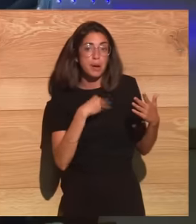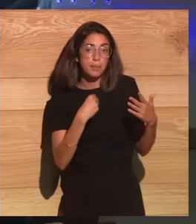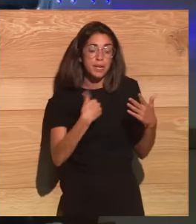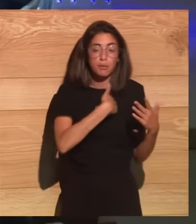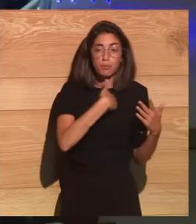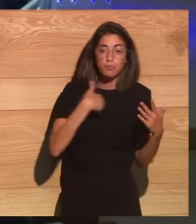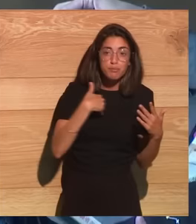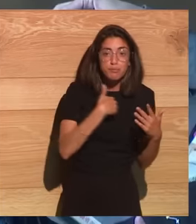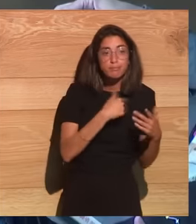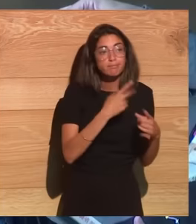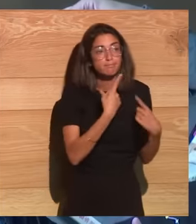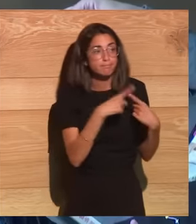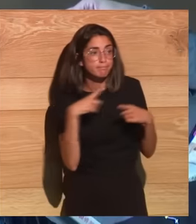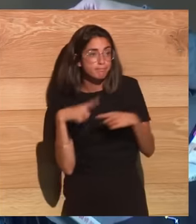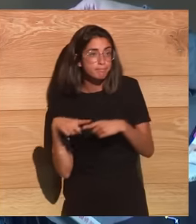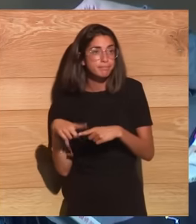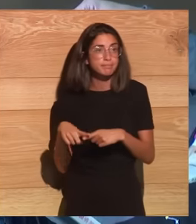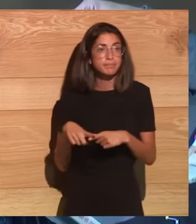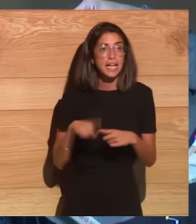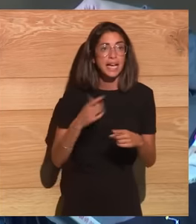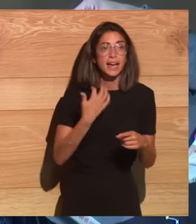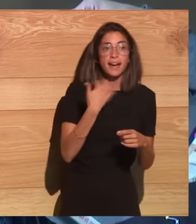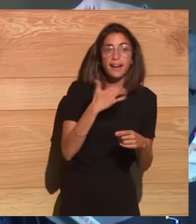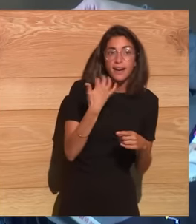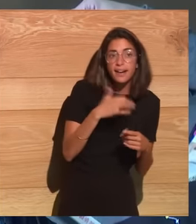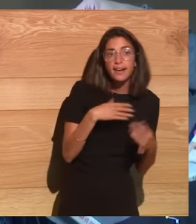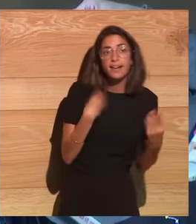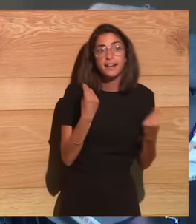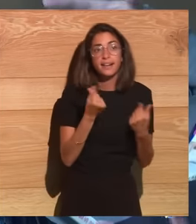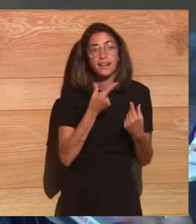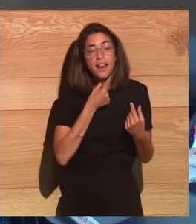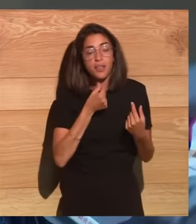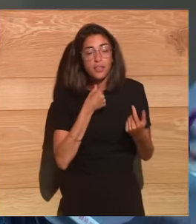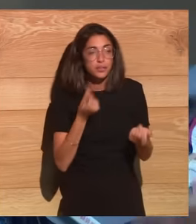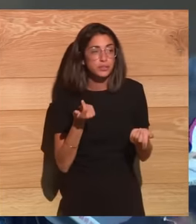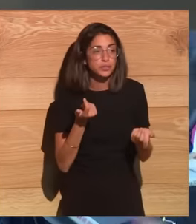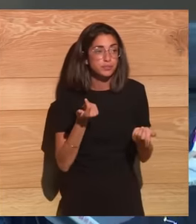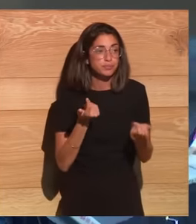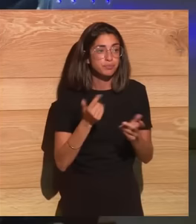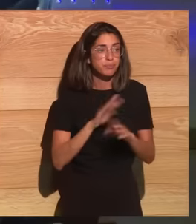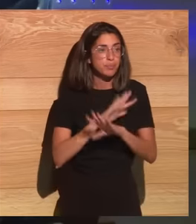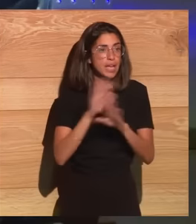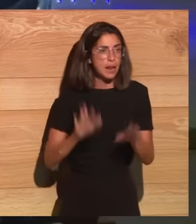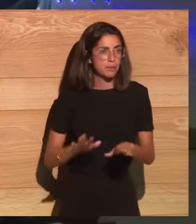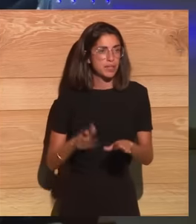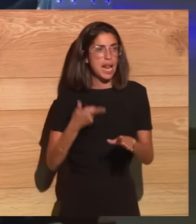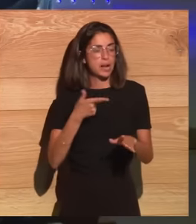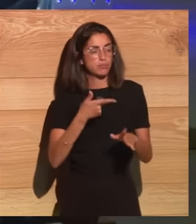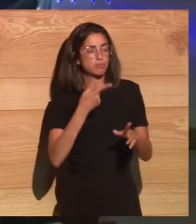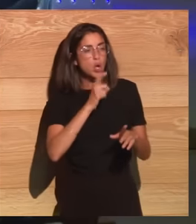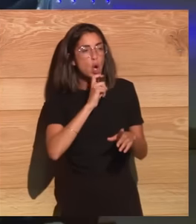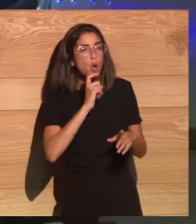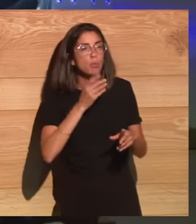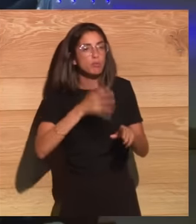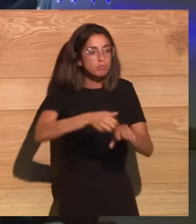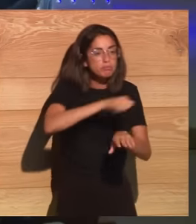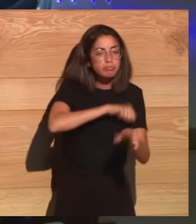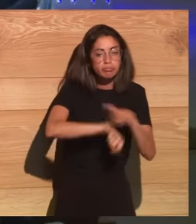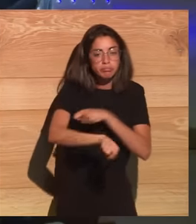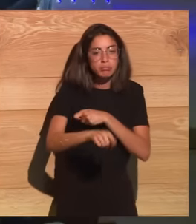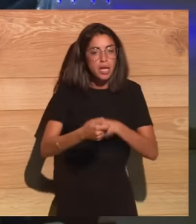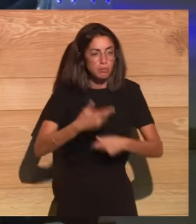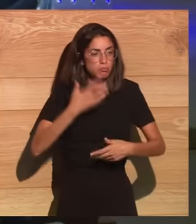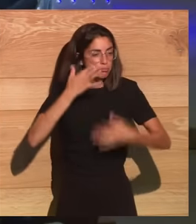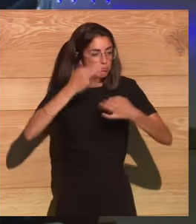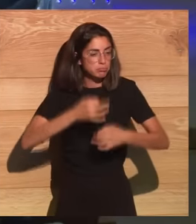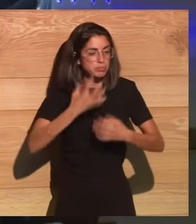para posible. Cuñado, jaja, y qué gracioso, sí. ¿Y cómo es remangarte y...? Pues